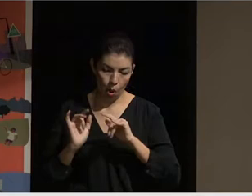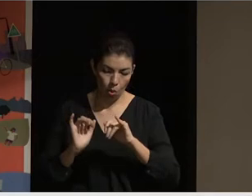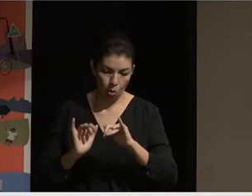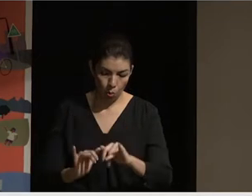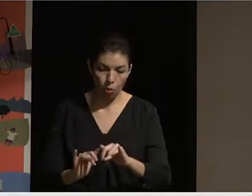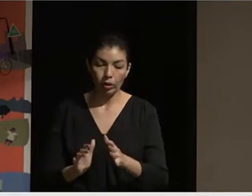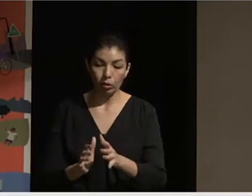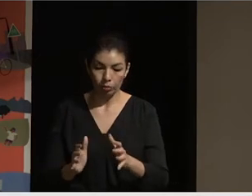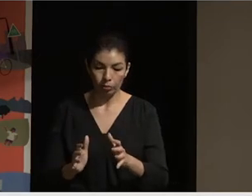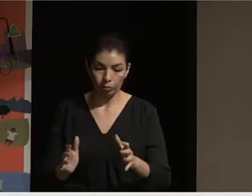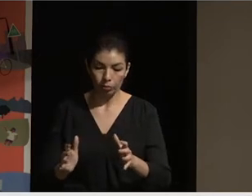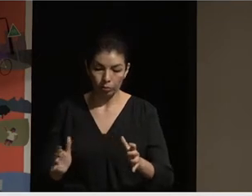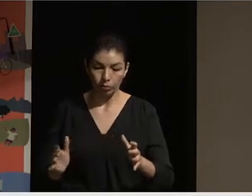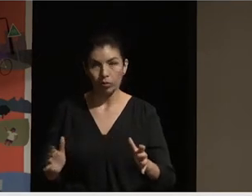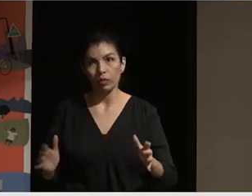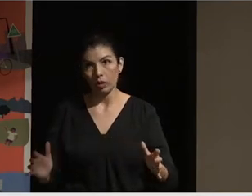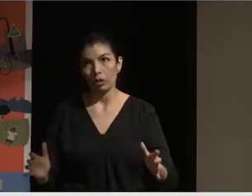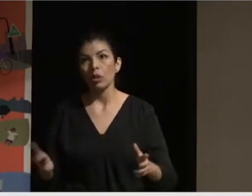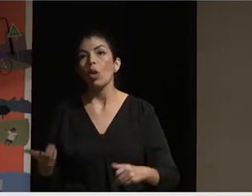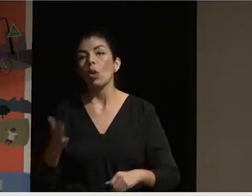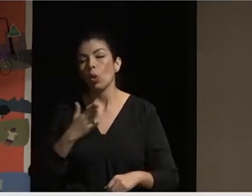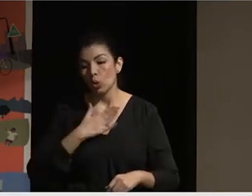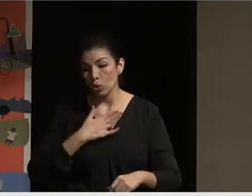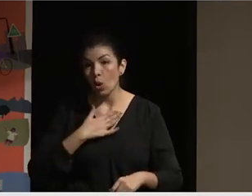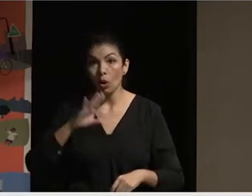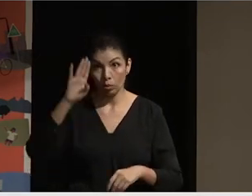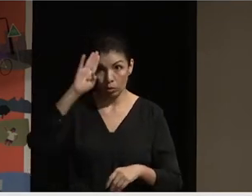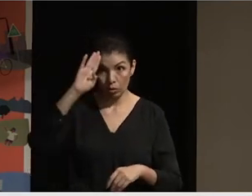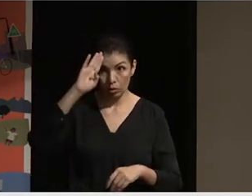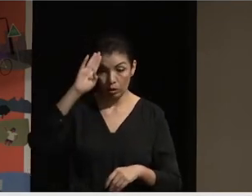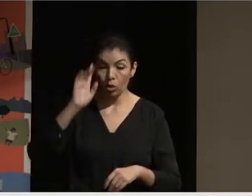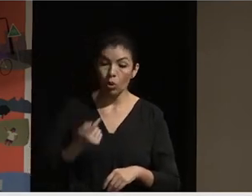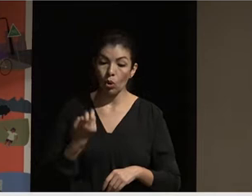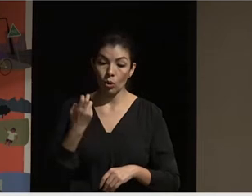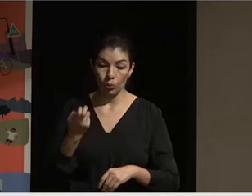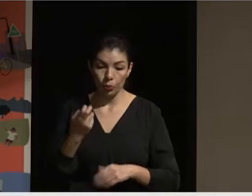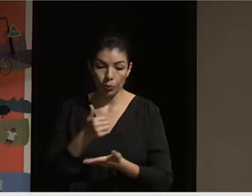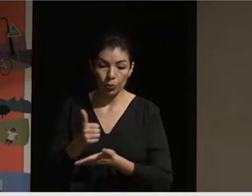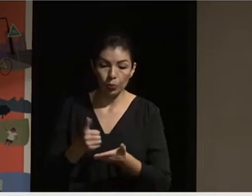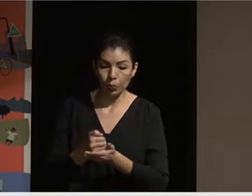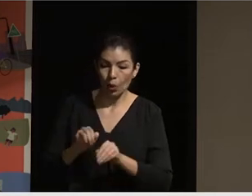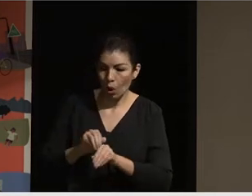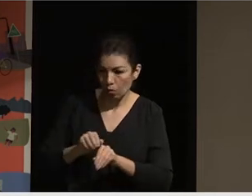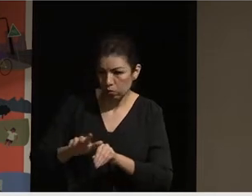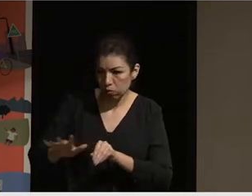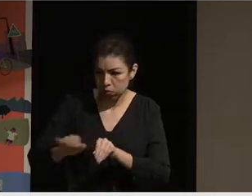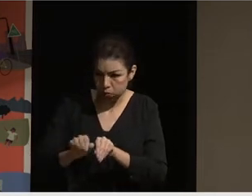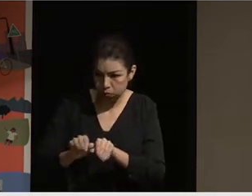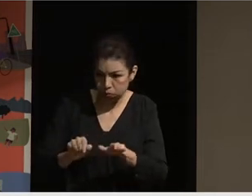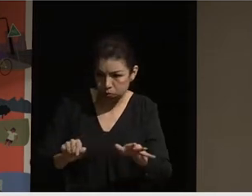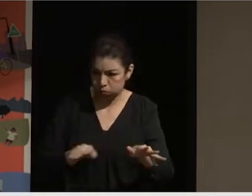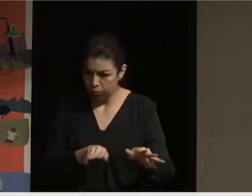la gentrificación como un concepto expansivo, no está asociado necesariamente a la cuestión de la vivienda,